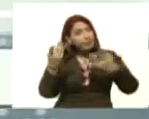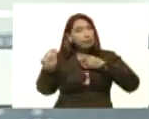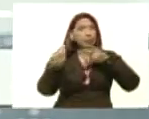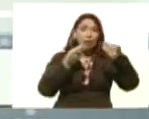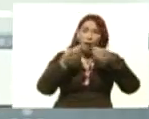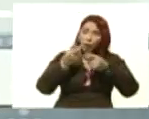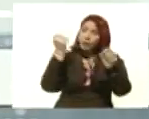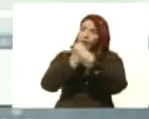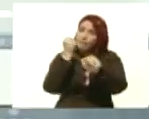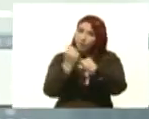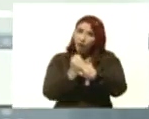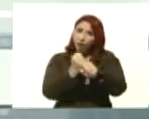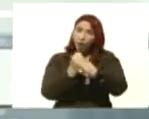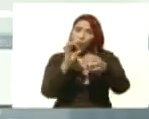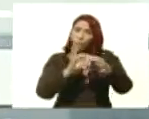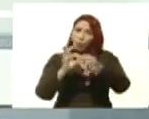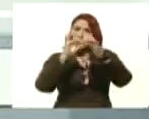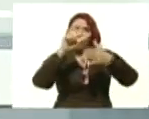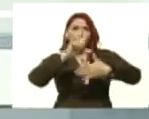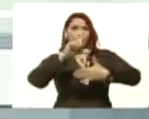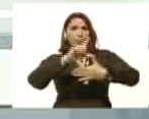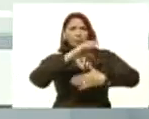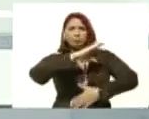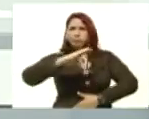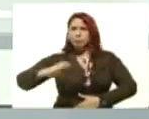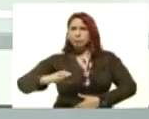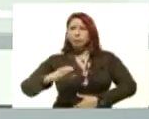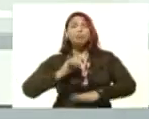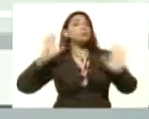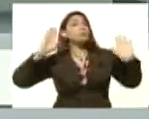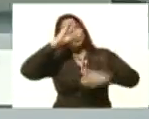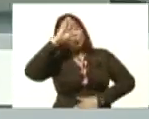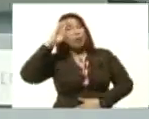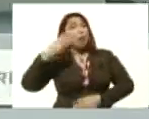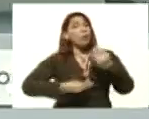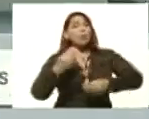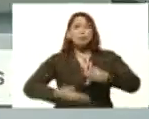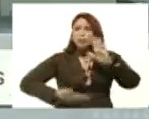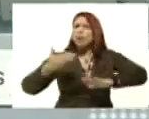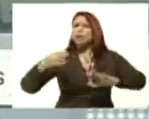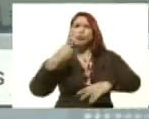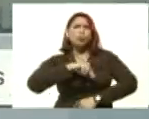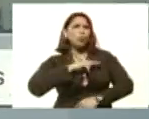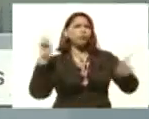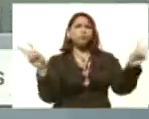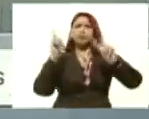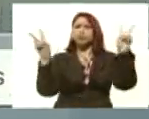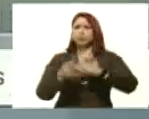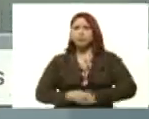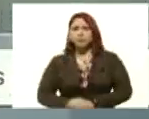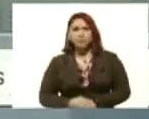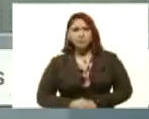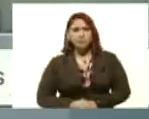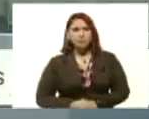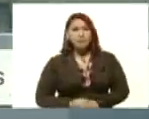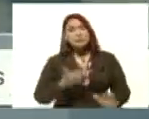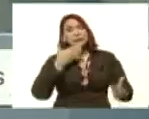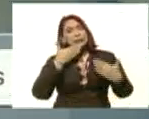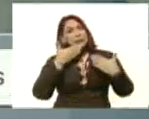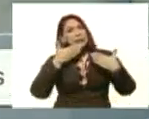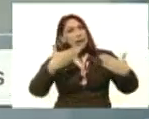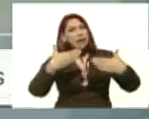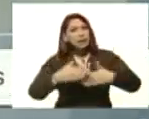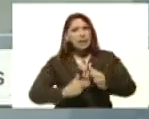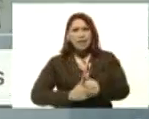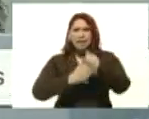el trabajo y la unión de América Latina y el Caribe. Y así fue, Diosdado. Salimos victoriosos de la CELAT. Gracias al liderazgo